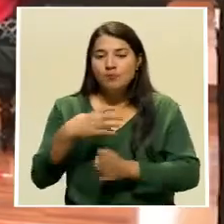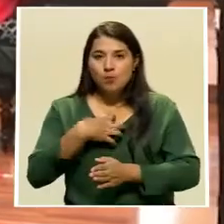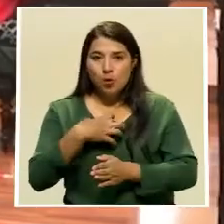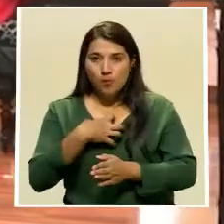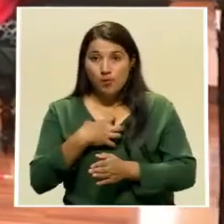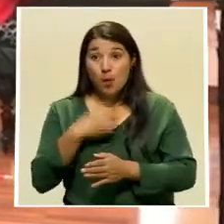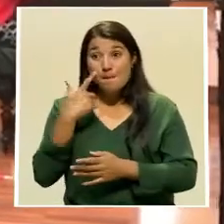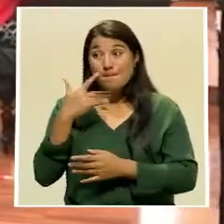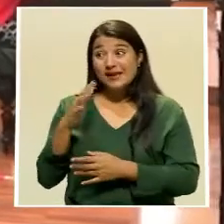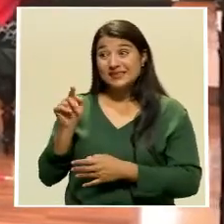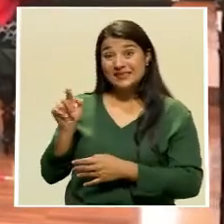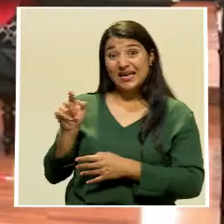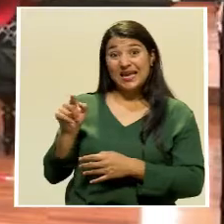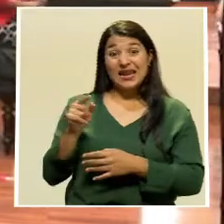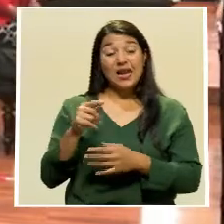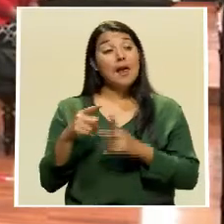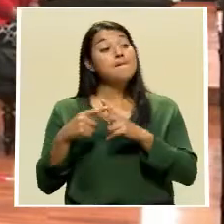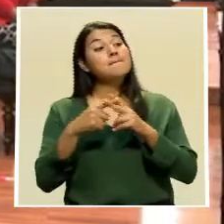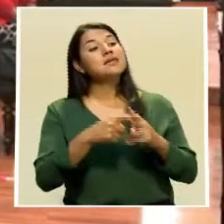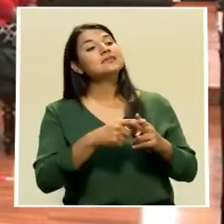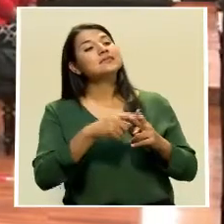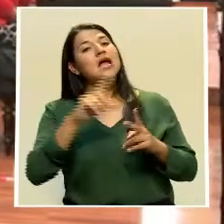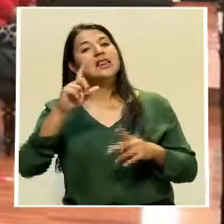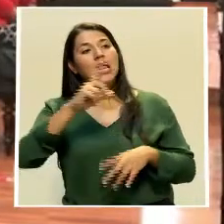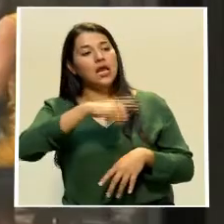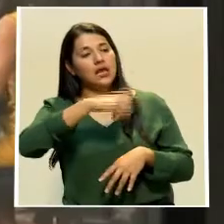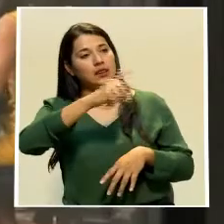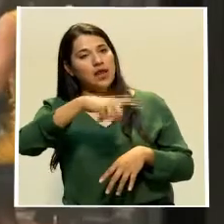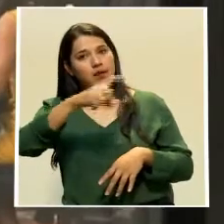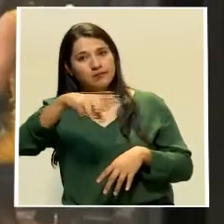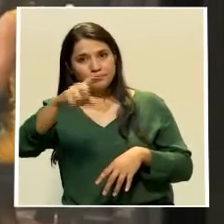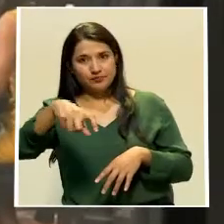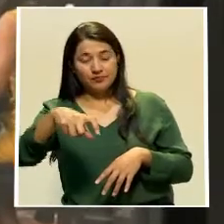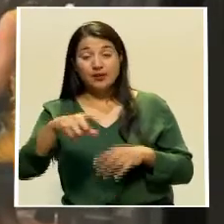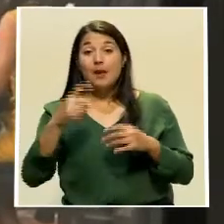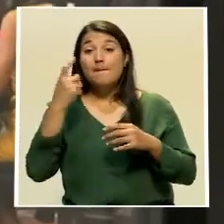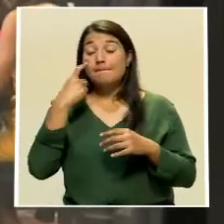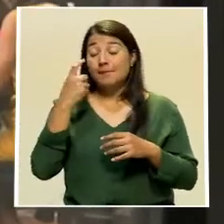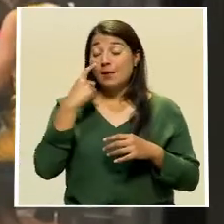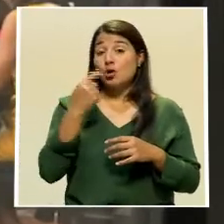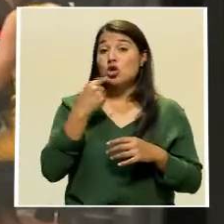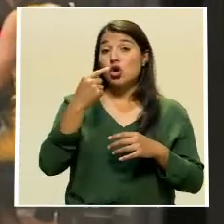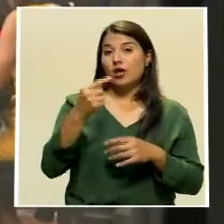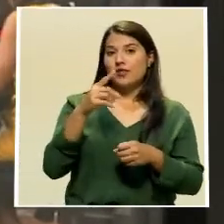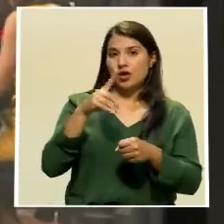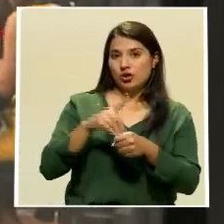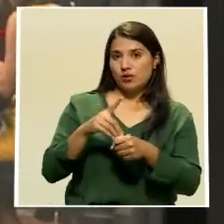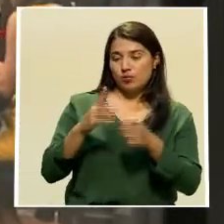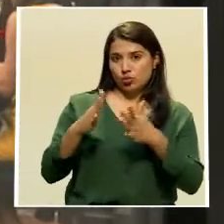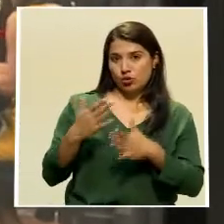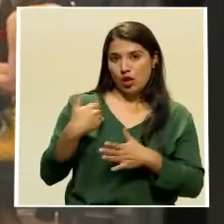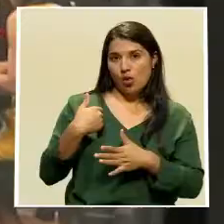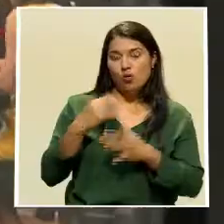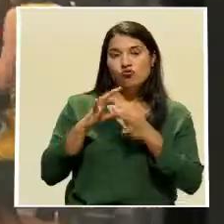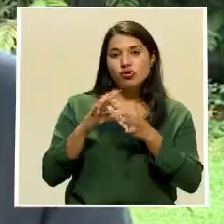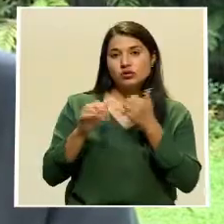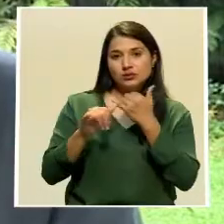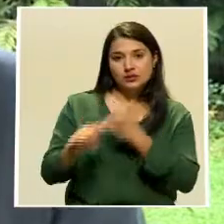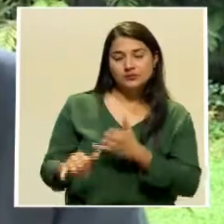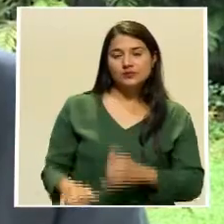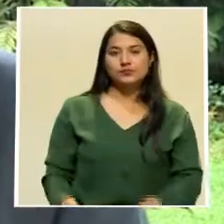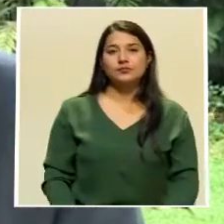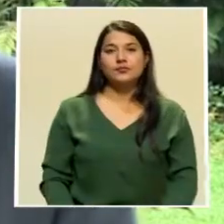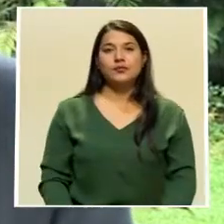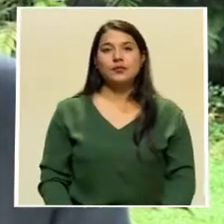a varios de sus asesores para que carguen combustible. Esta fue la reacción del diputado sobre la denuncia. Mire, es